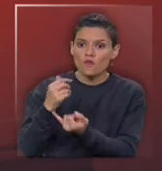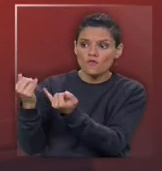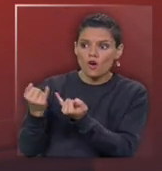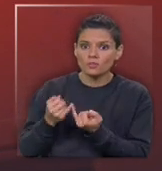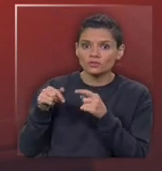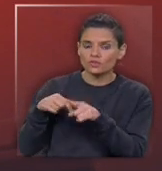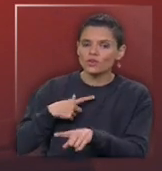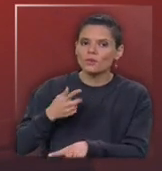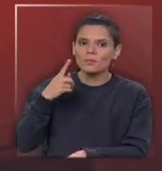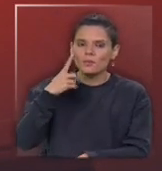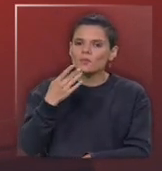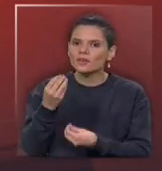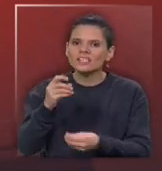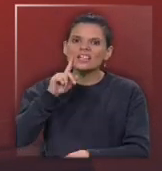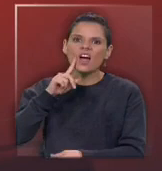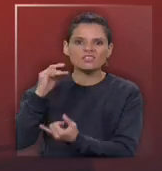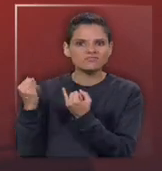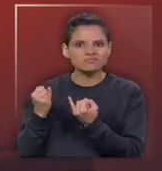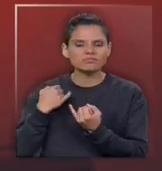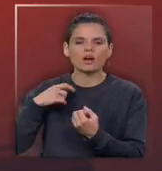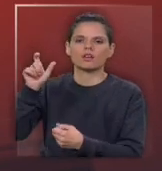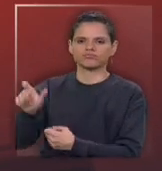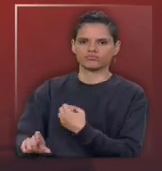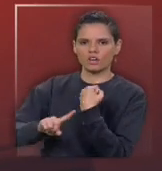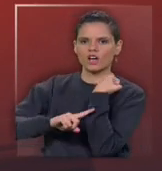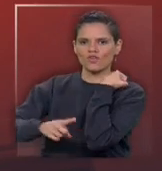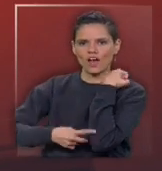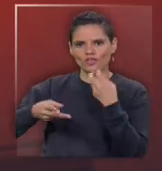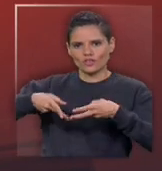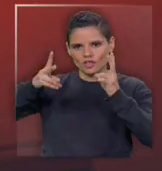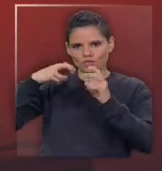han sido los abogados de derechos humanos quienes se han